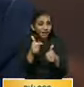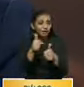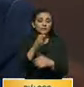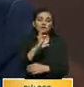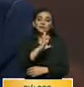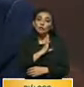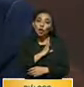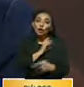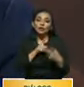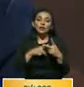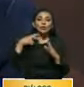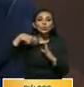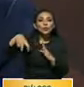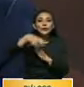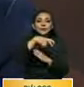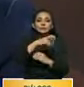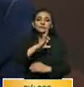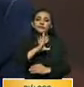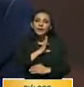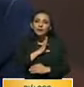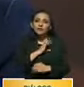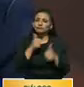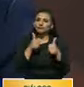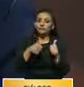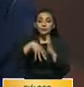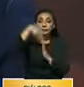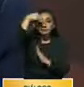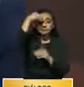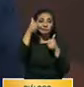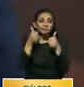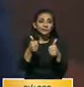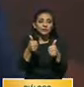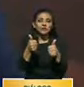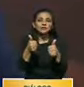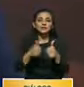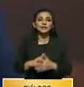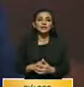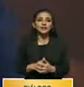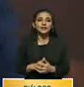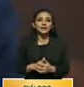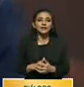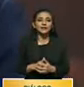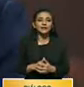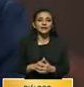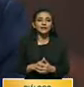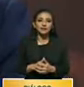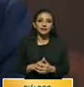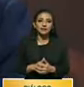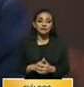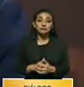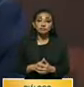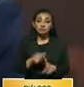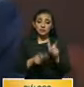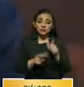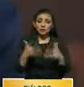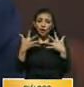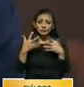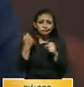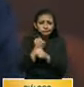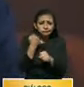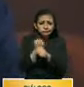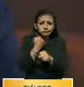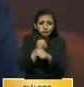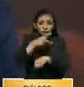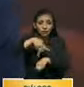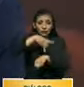Tecnológico, Turístico, Técnico, Ecuador Emprendedor, que absorba la mano de obra y los profesionales que